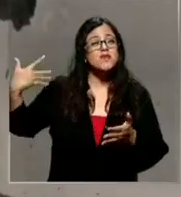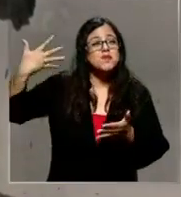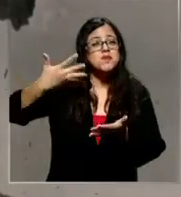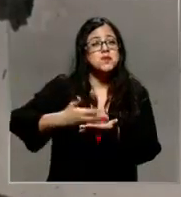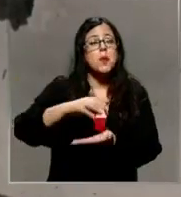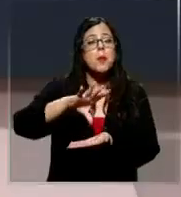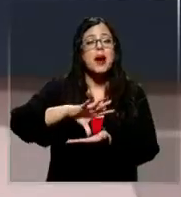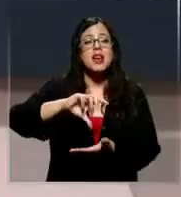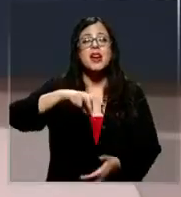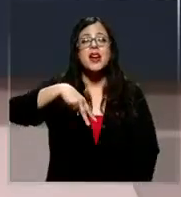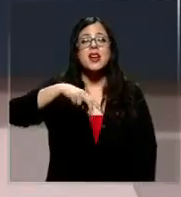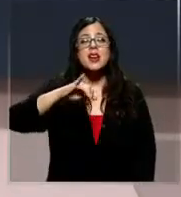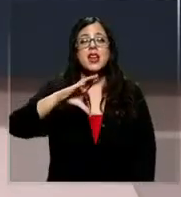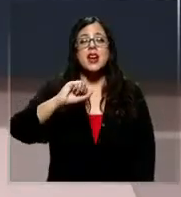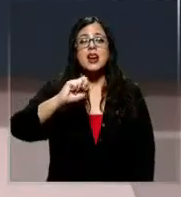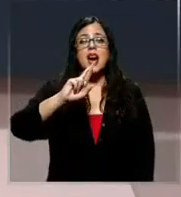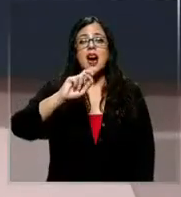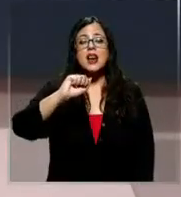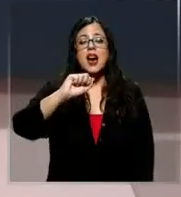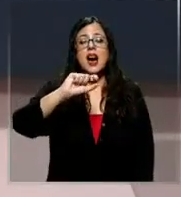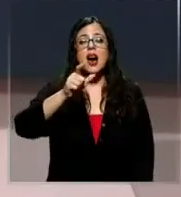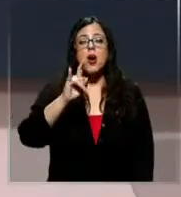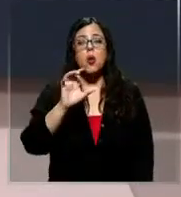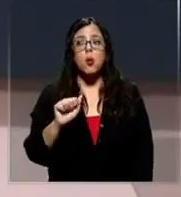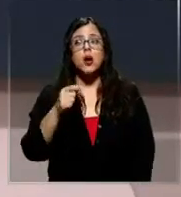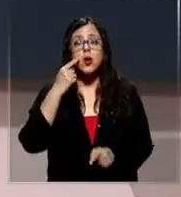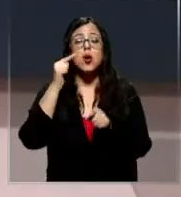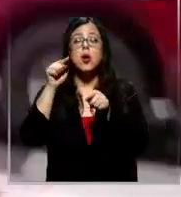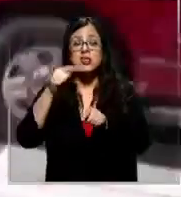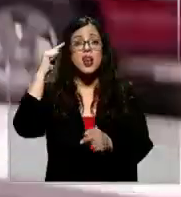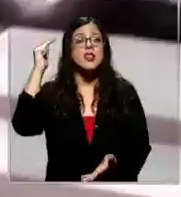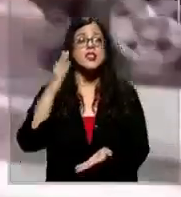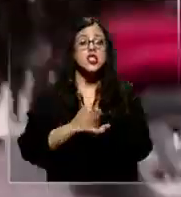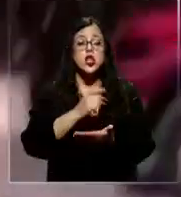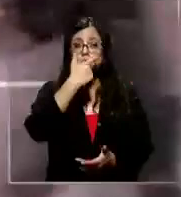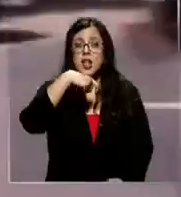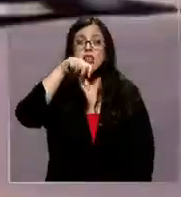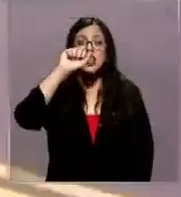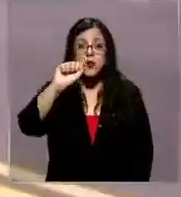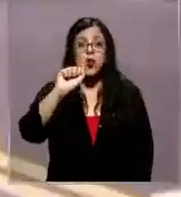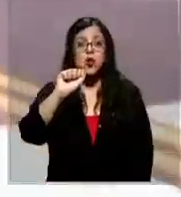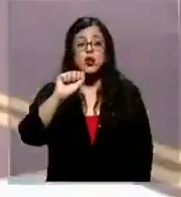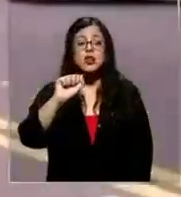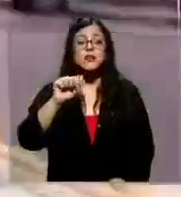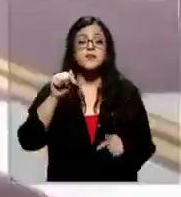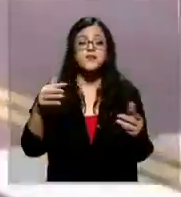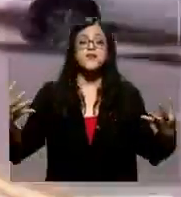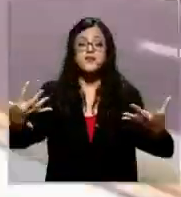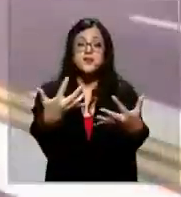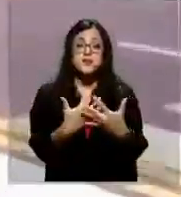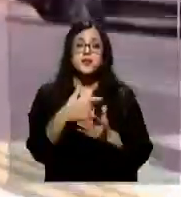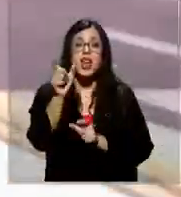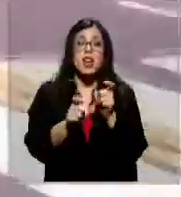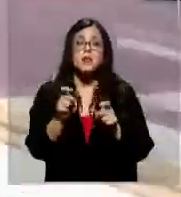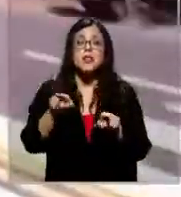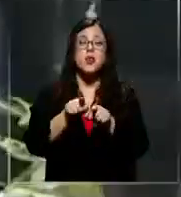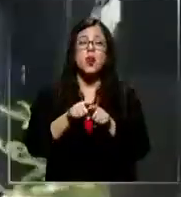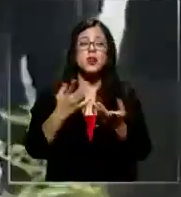del presidente Gabriel Boric a más de 5.000 kilómetros de Nicaragua, asilo y refugio a quienes hoy resisten una dura